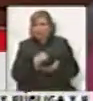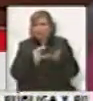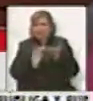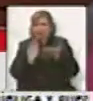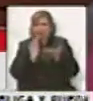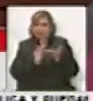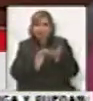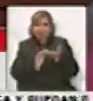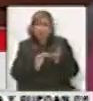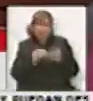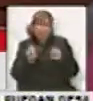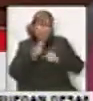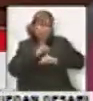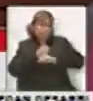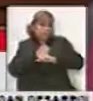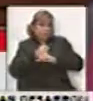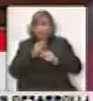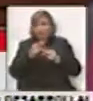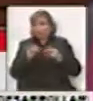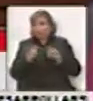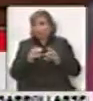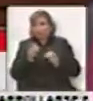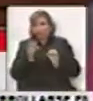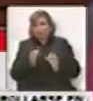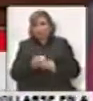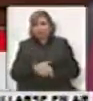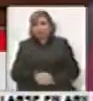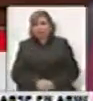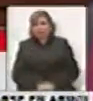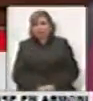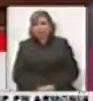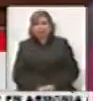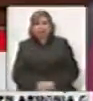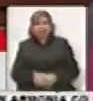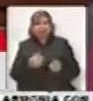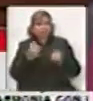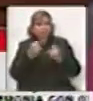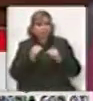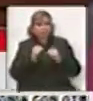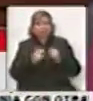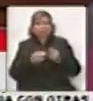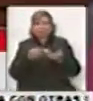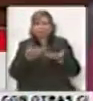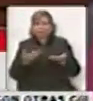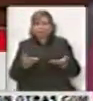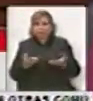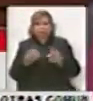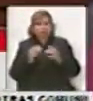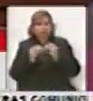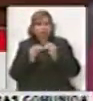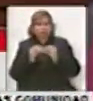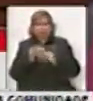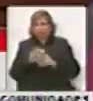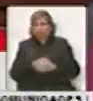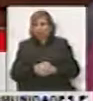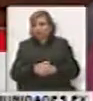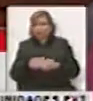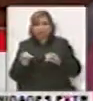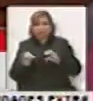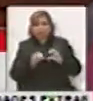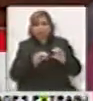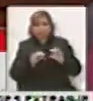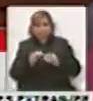excusándonos en la defensa de un principio y un acto cooperativo, de tratar de mantener una situación que lo que